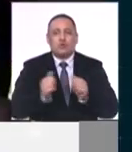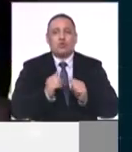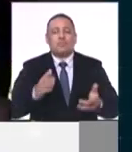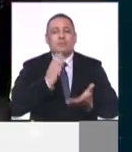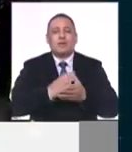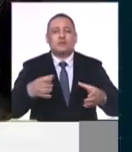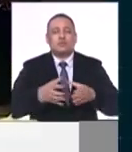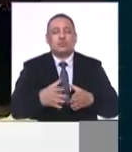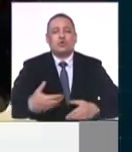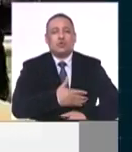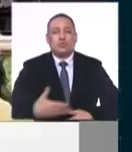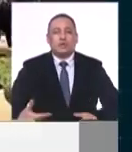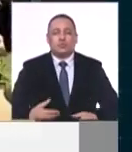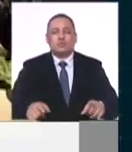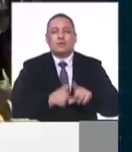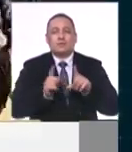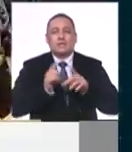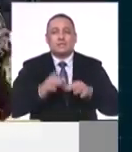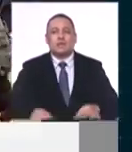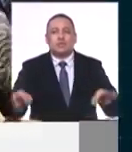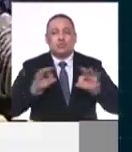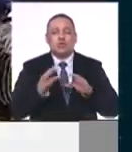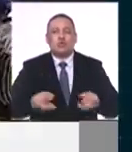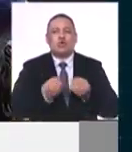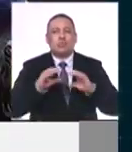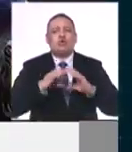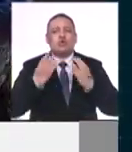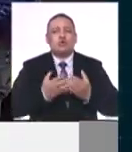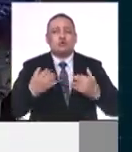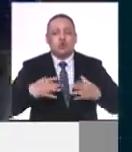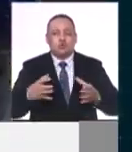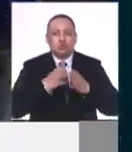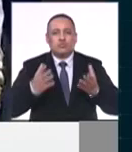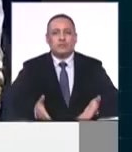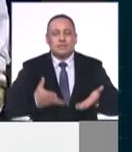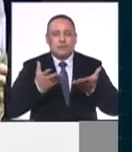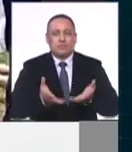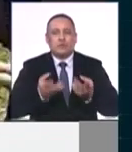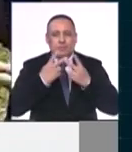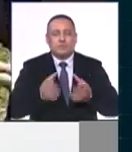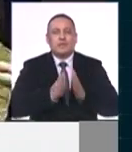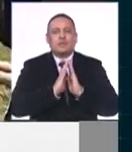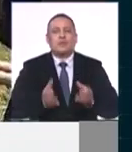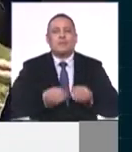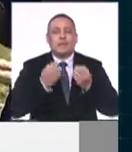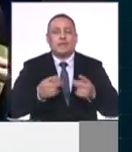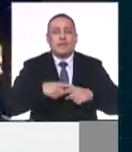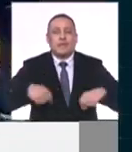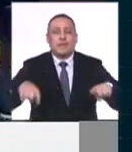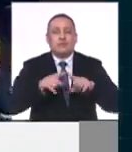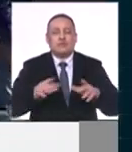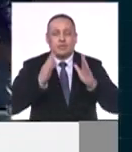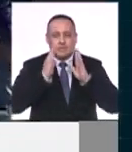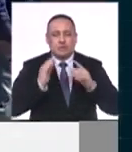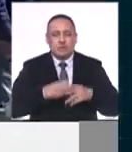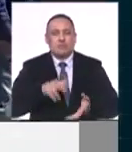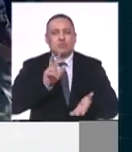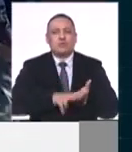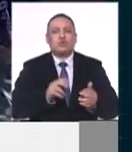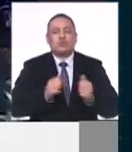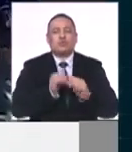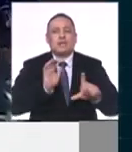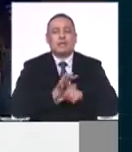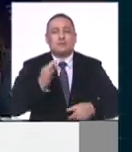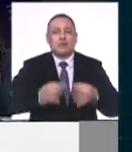del Estado, ¿no? Entonces es importantísimo que como congresistas nosotros llevemos esos pedidos para que puedan ser atendidos pues, en la aprobación de esta